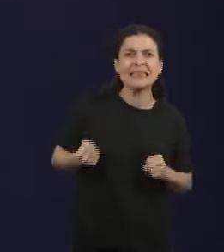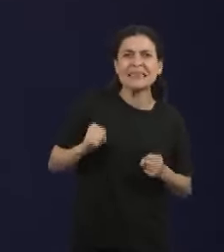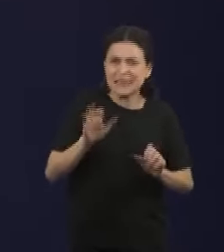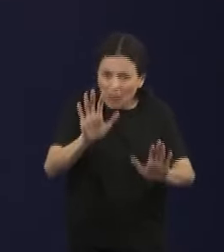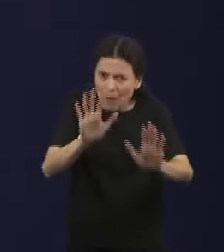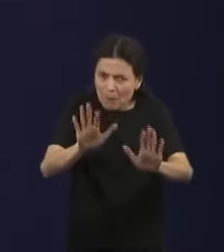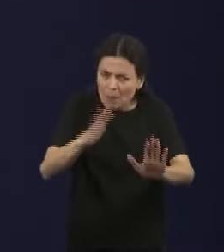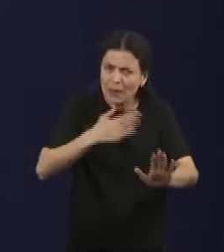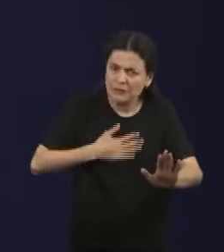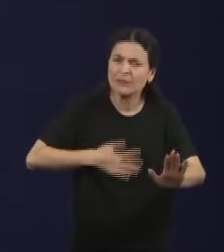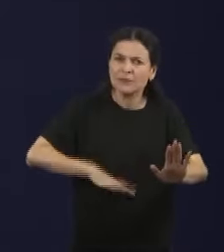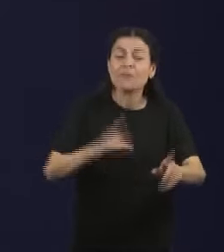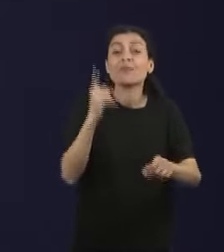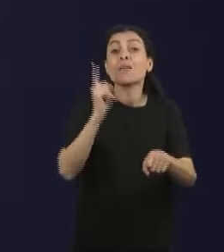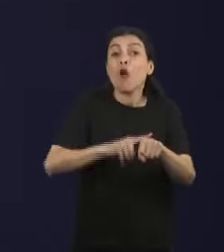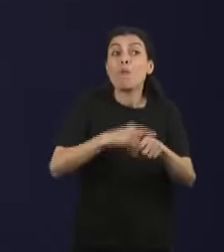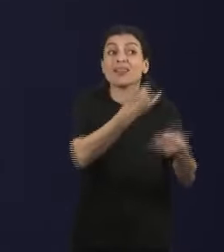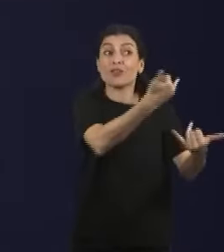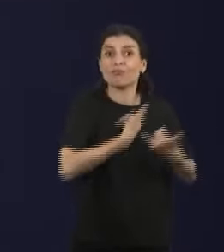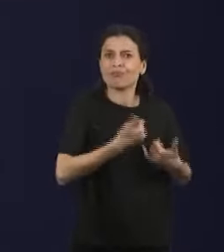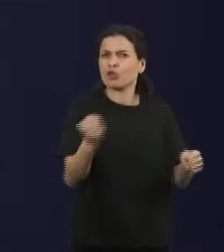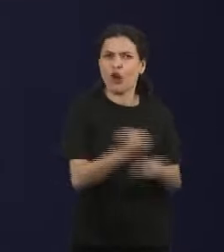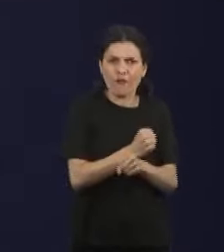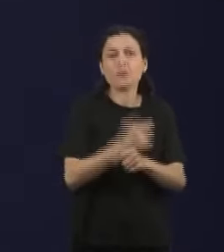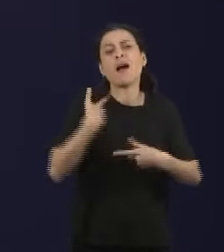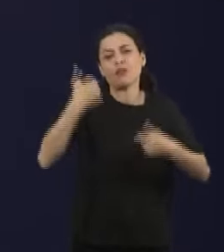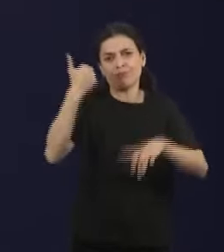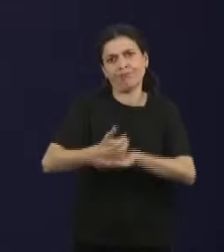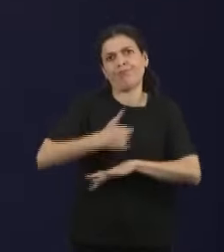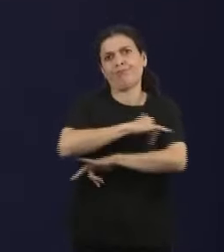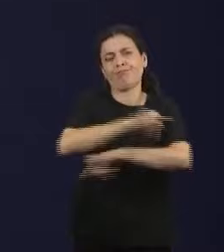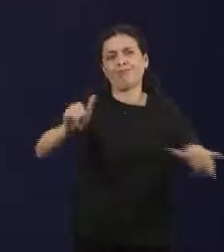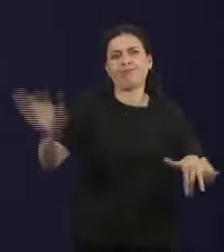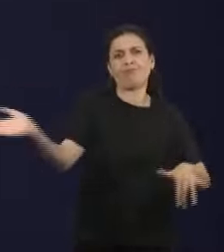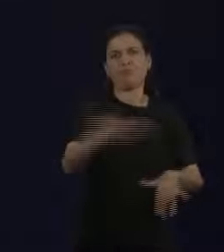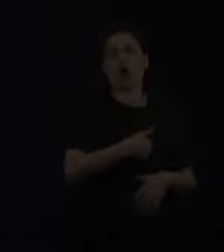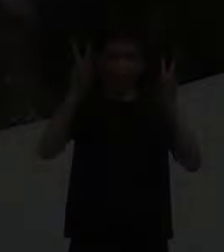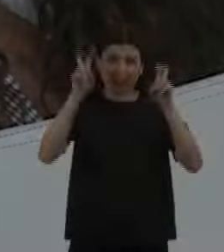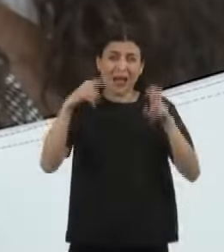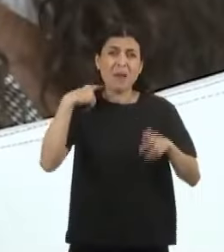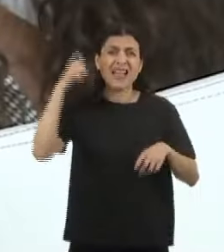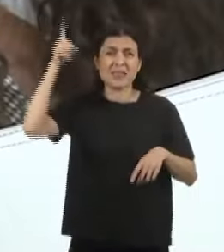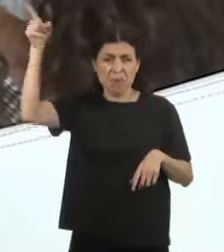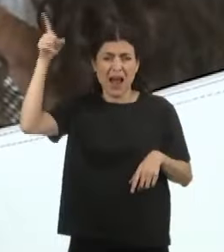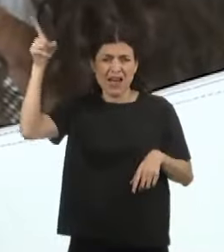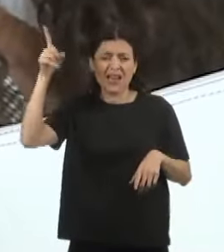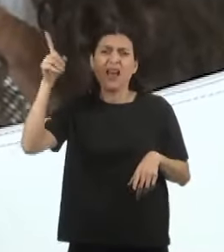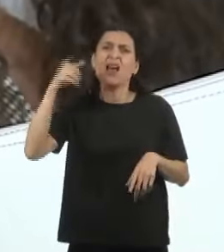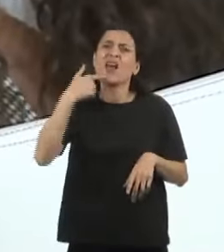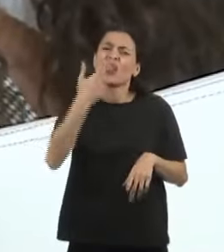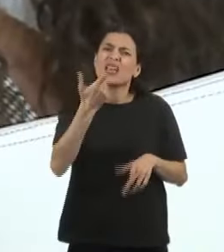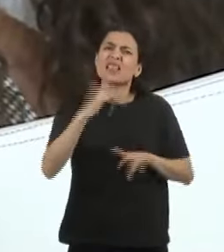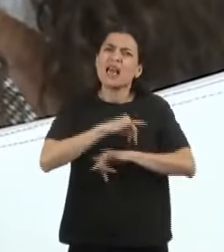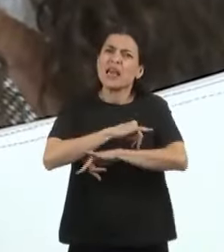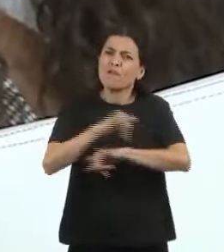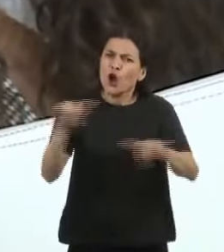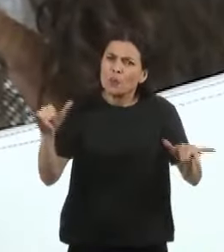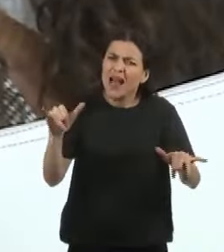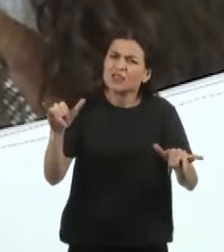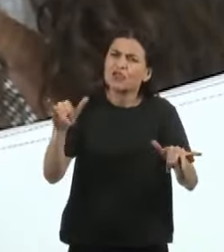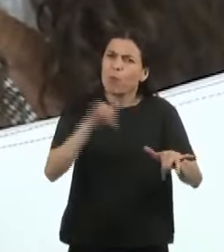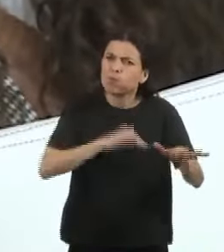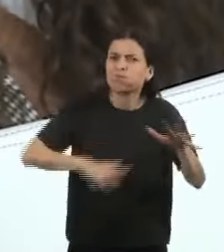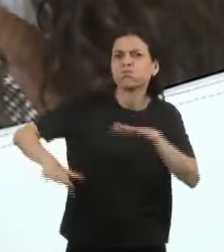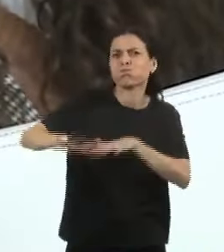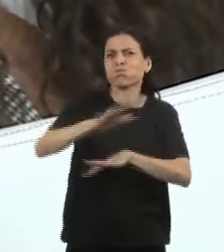est cuando esté confirmado se se los comunicaré la información que nos llega